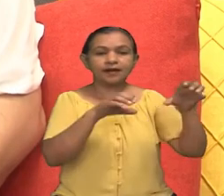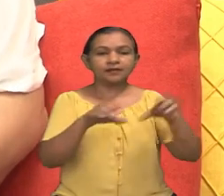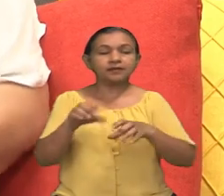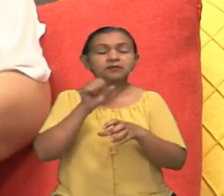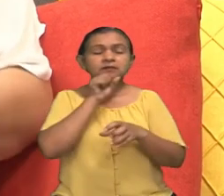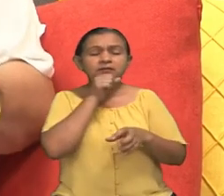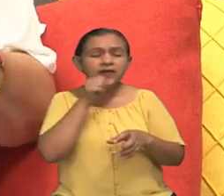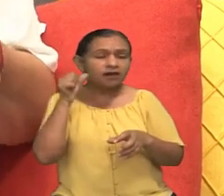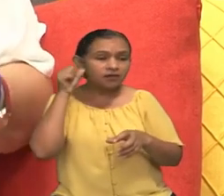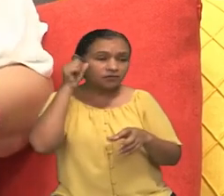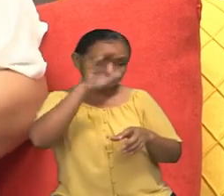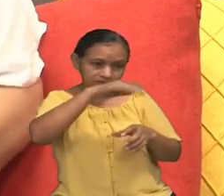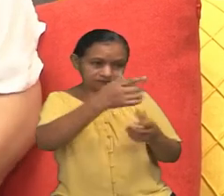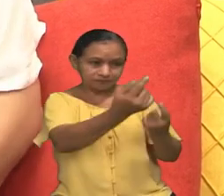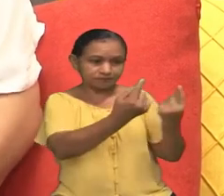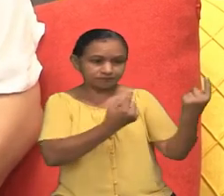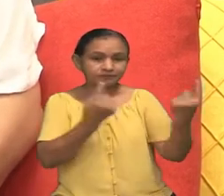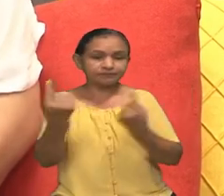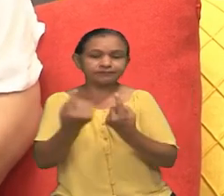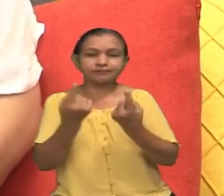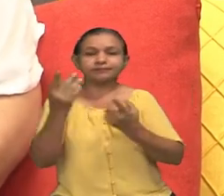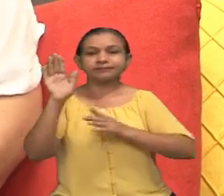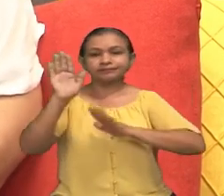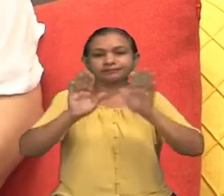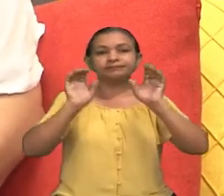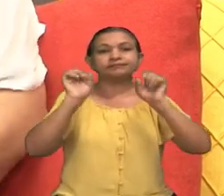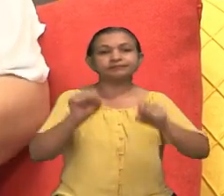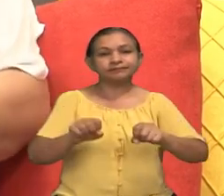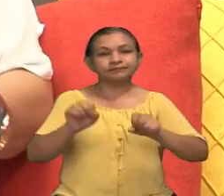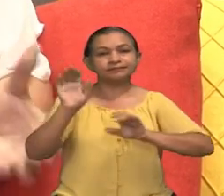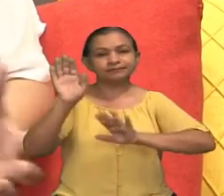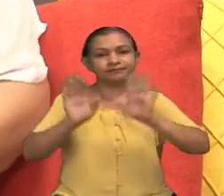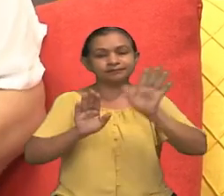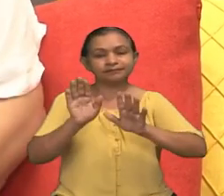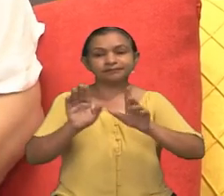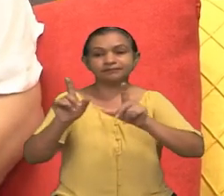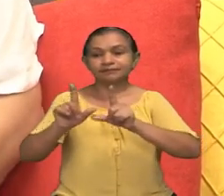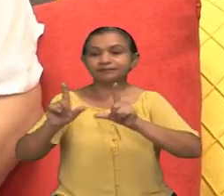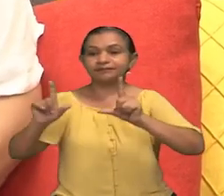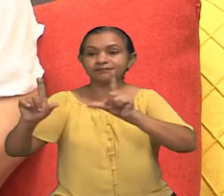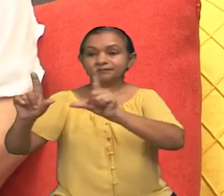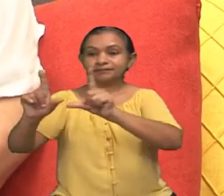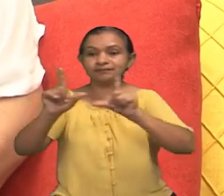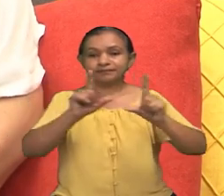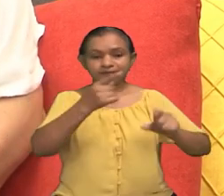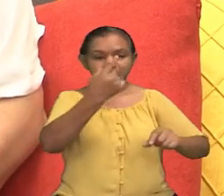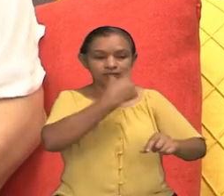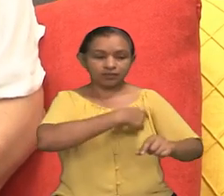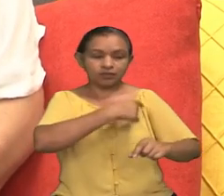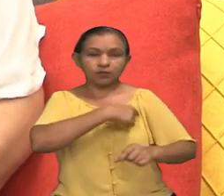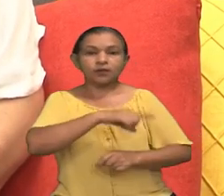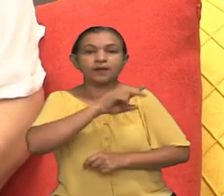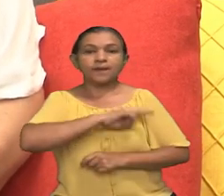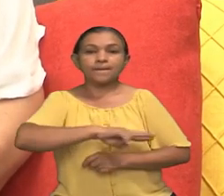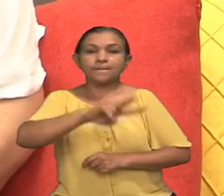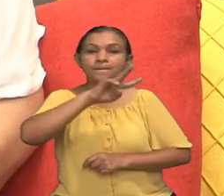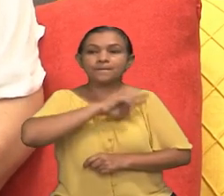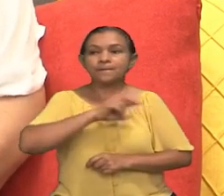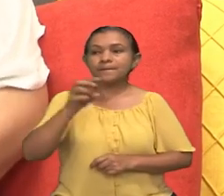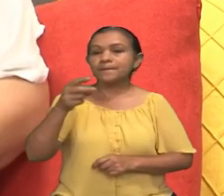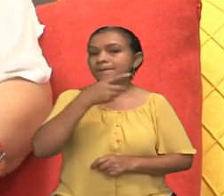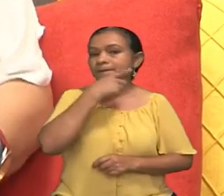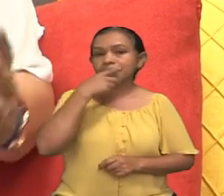ellos, para que ellos se sientan útiles. Tenemos varios espacios, tenemos escuela de valores para padres y